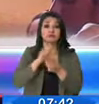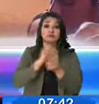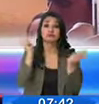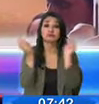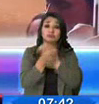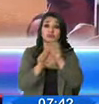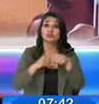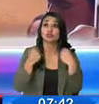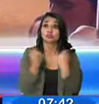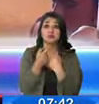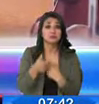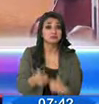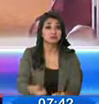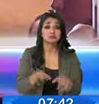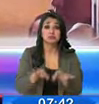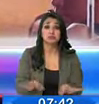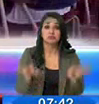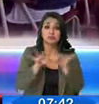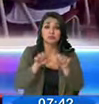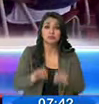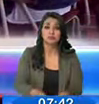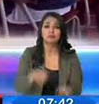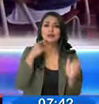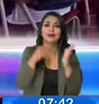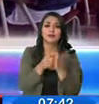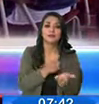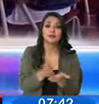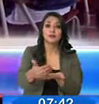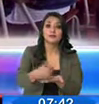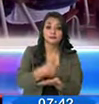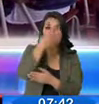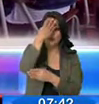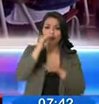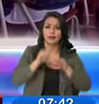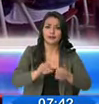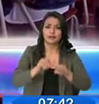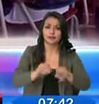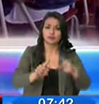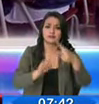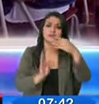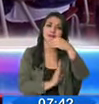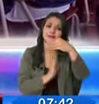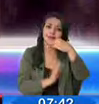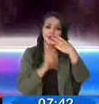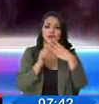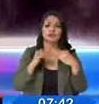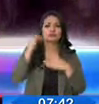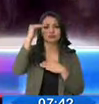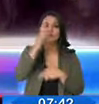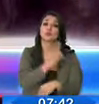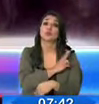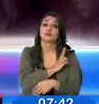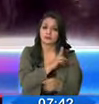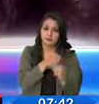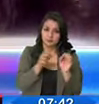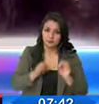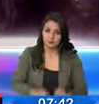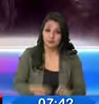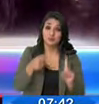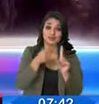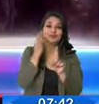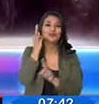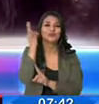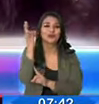sociales importantes. Uno de ellos tendría que ver con el acceso a educación en nivel de bachillerato y superior. Con esto coincide Isabel